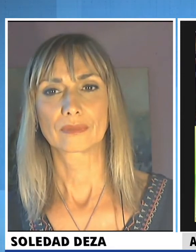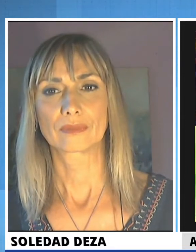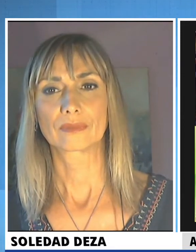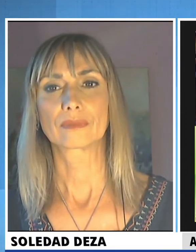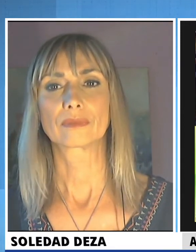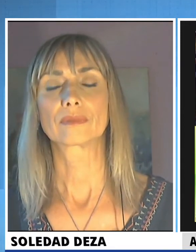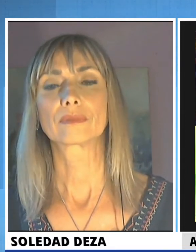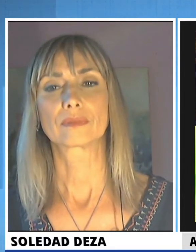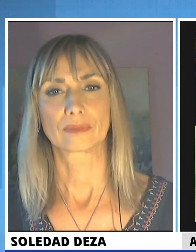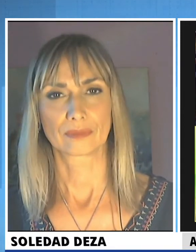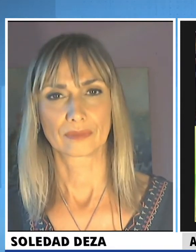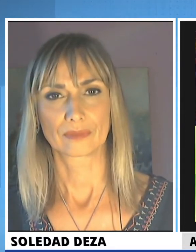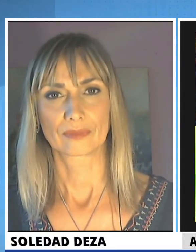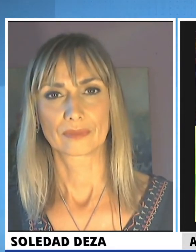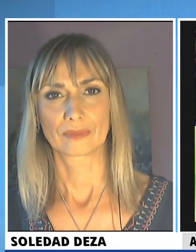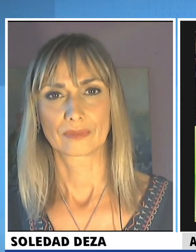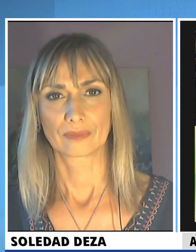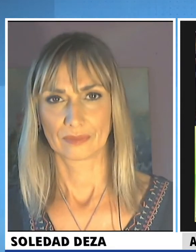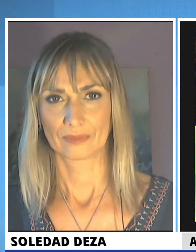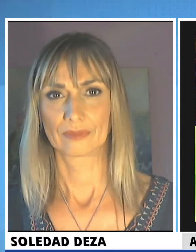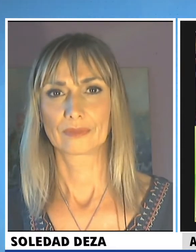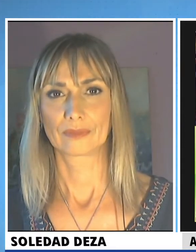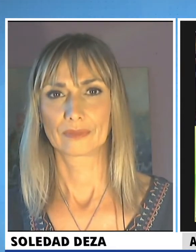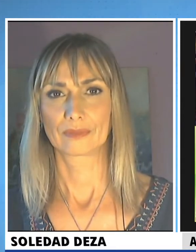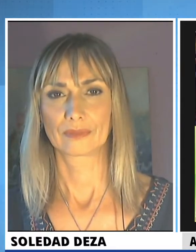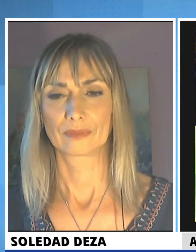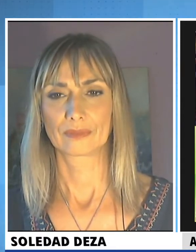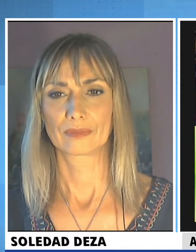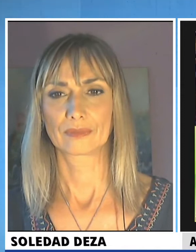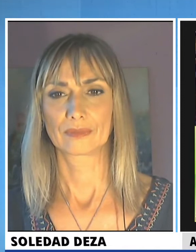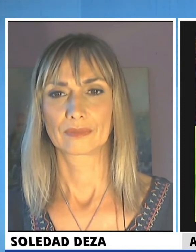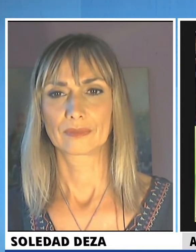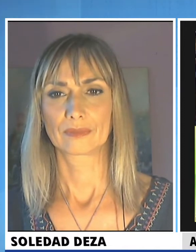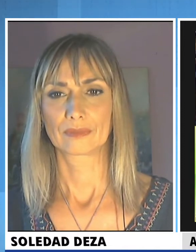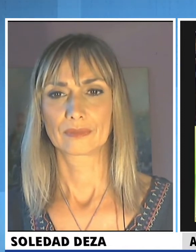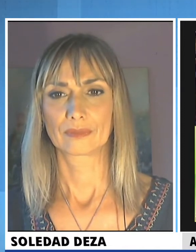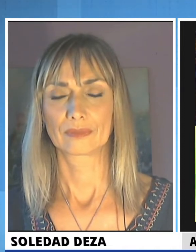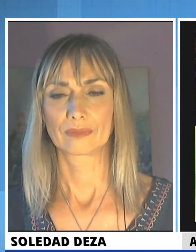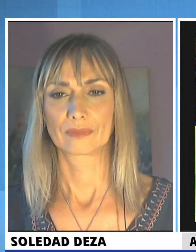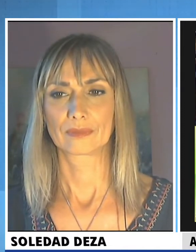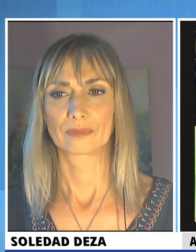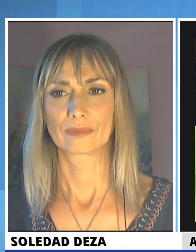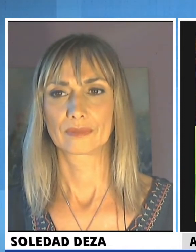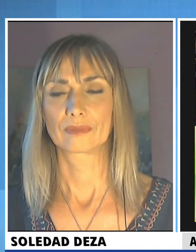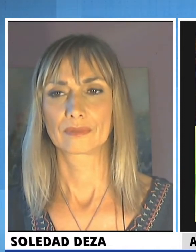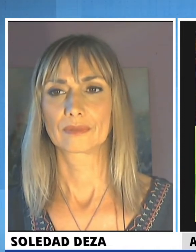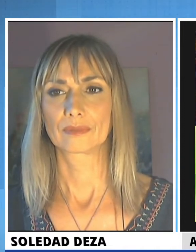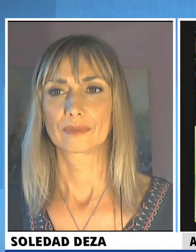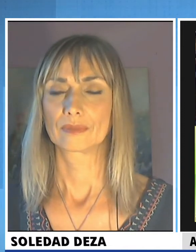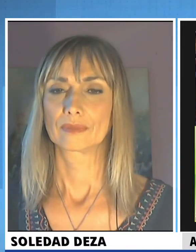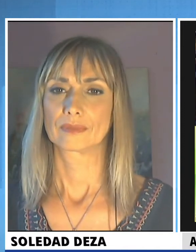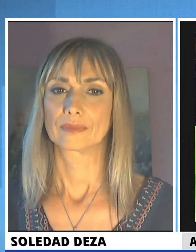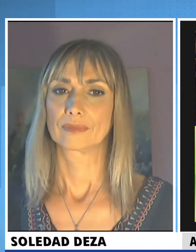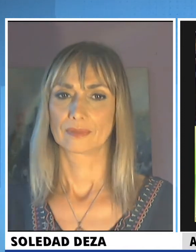carriles institucionales por fuera de lo penal o fuera de lo civil, esos comportamientos que oprimen